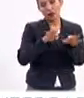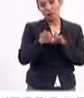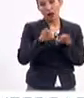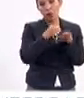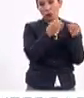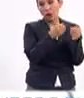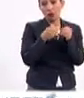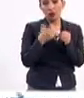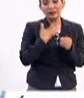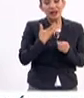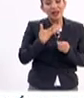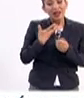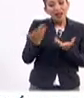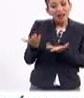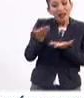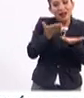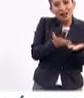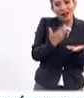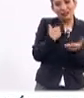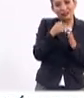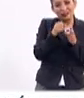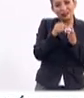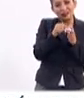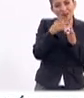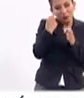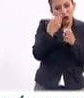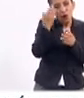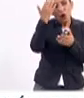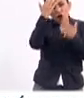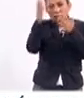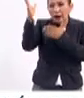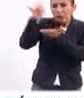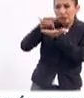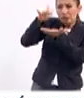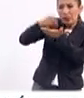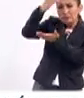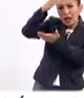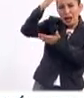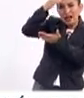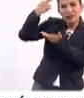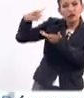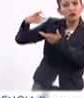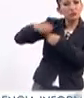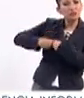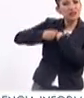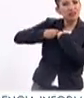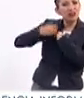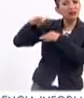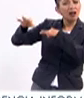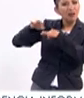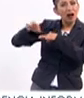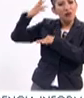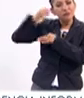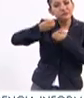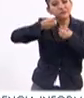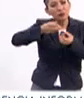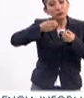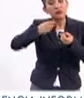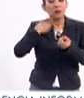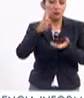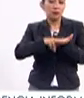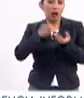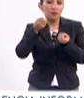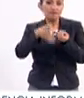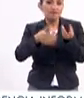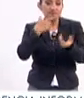trabajan, sí. Entonces traen al aula virtual mucho conocimiento, mucha experiencia de la vida y del trabajo, y eso